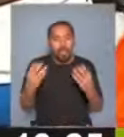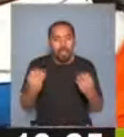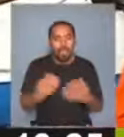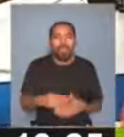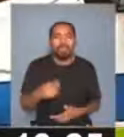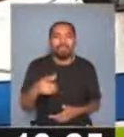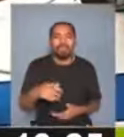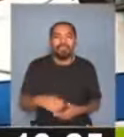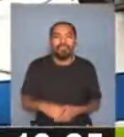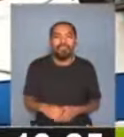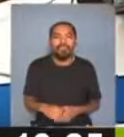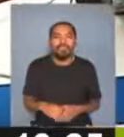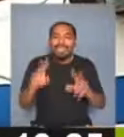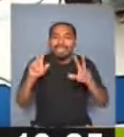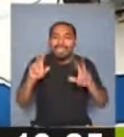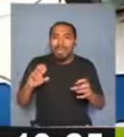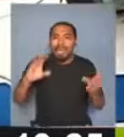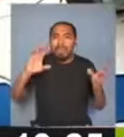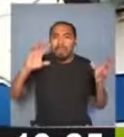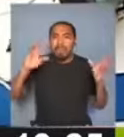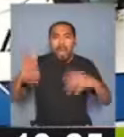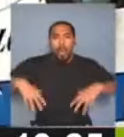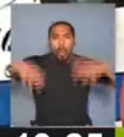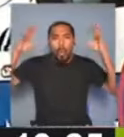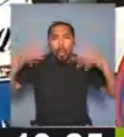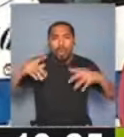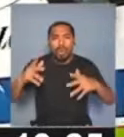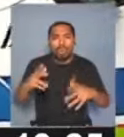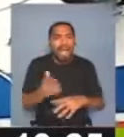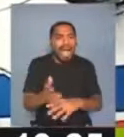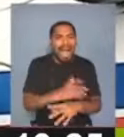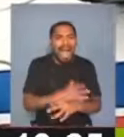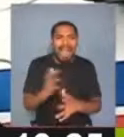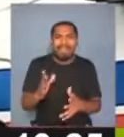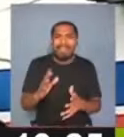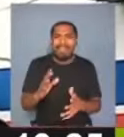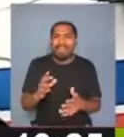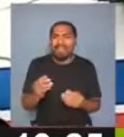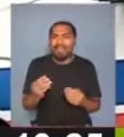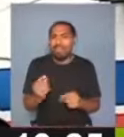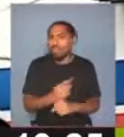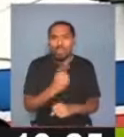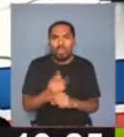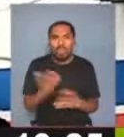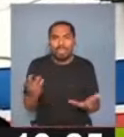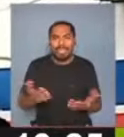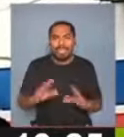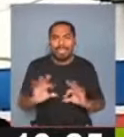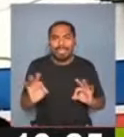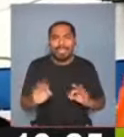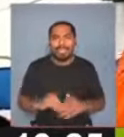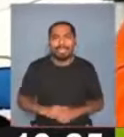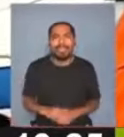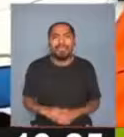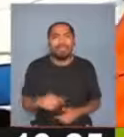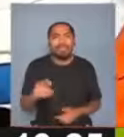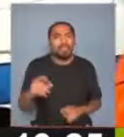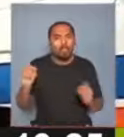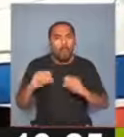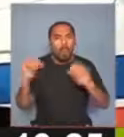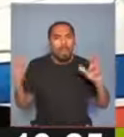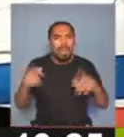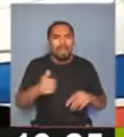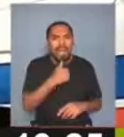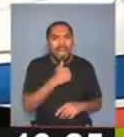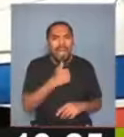después del temporal no hay prevención no sobre esto ya te supera la cantidad de de agua que ha caído acá en la capital jujeña cuánto y cómo ha sido el